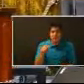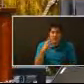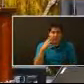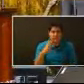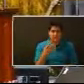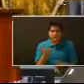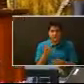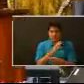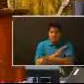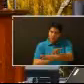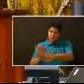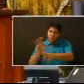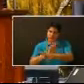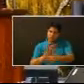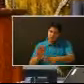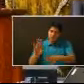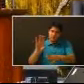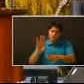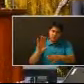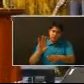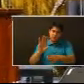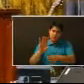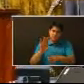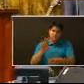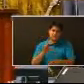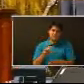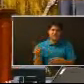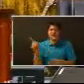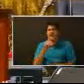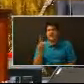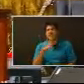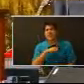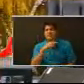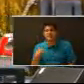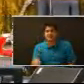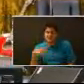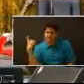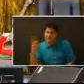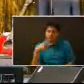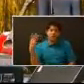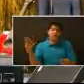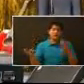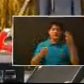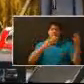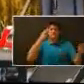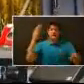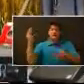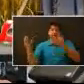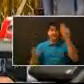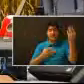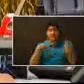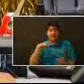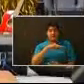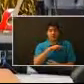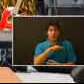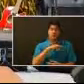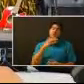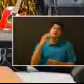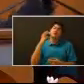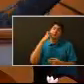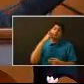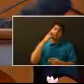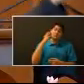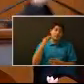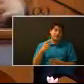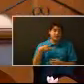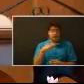sigue, dice, ¿por qué nos ha sobrevenido? ¿Y dónde están todas sus maravillas que nuestros padres nos contaron? ¿Dónde está todo